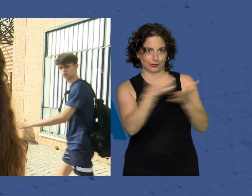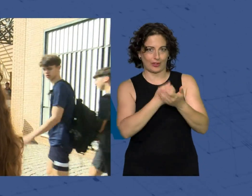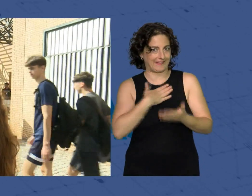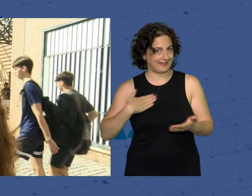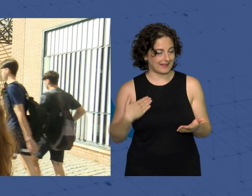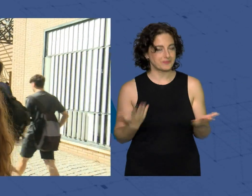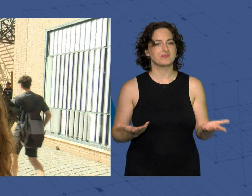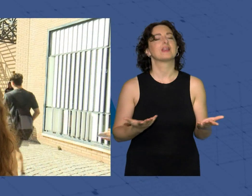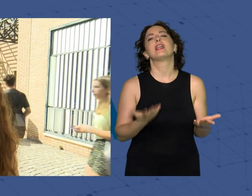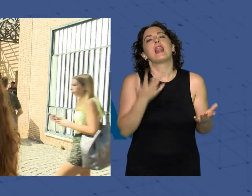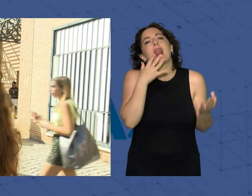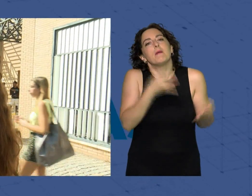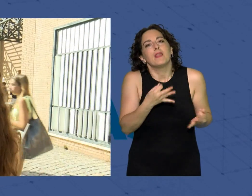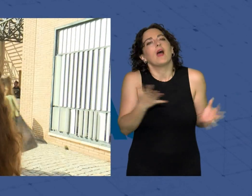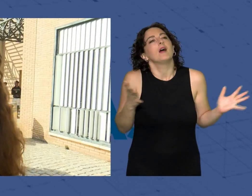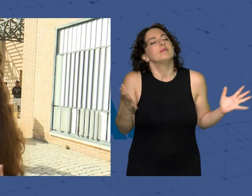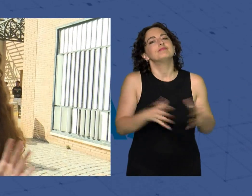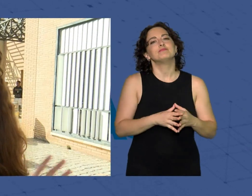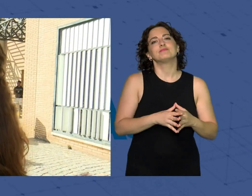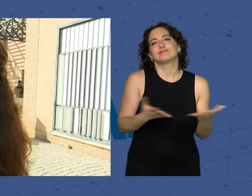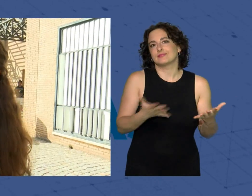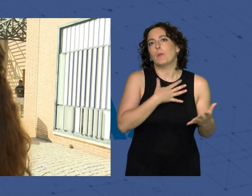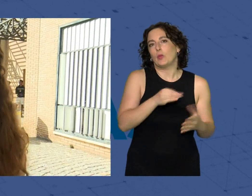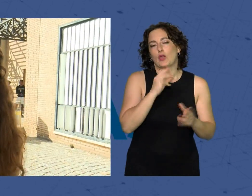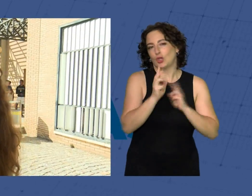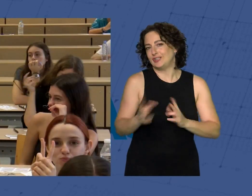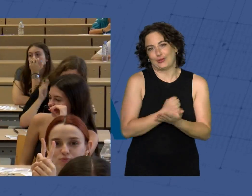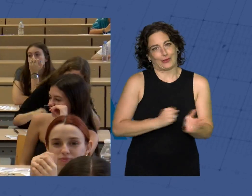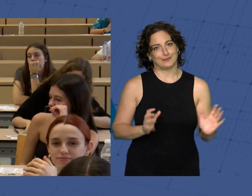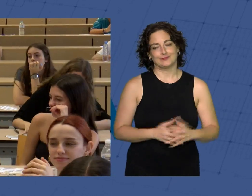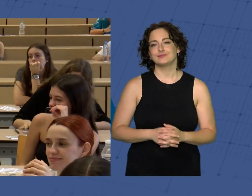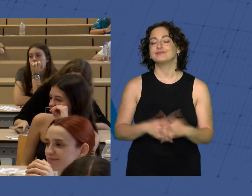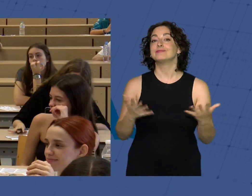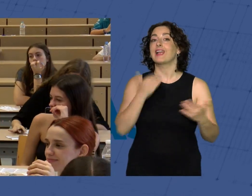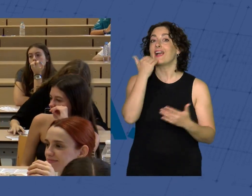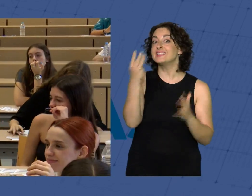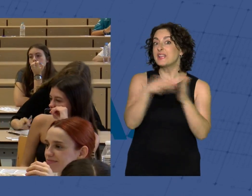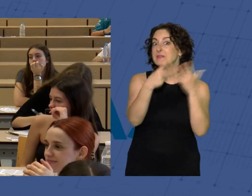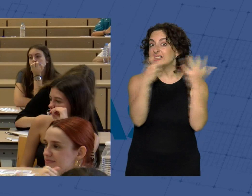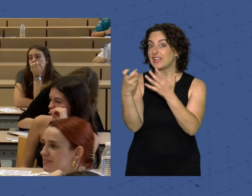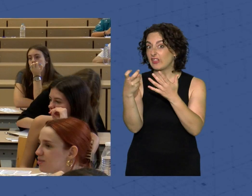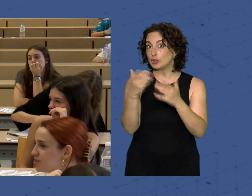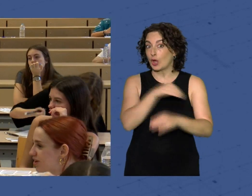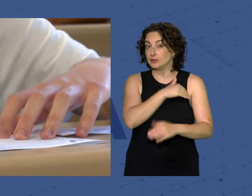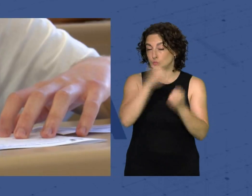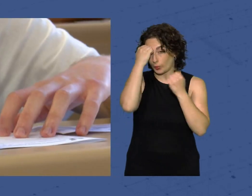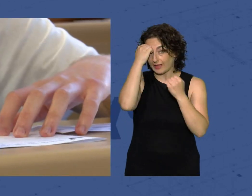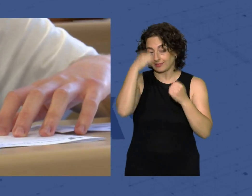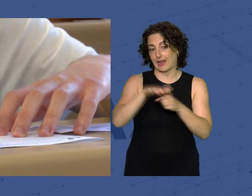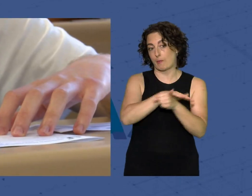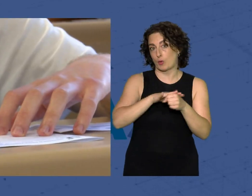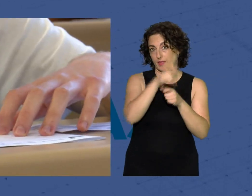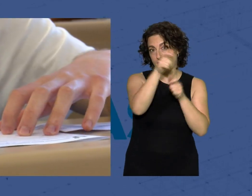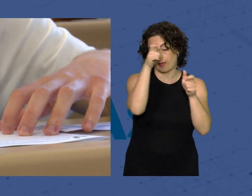Y la verdad es que he podido haber contestado todo. Son casi 3.700 estudiantes en la provincia